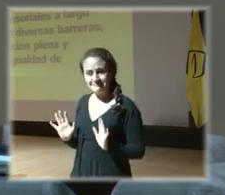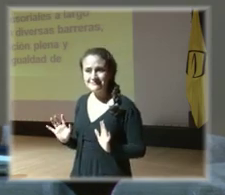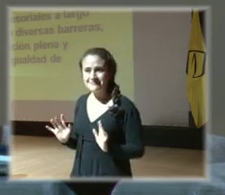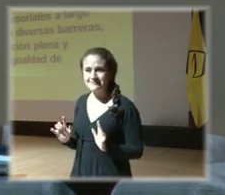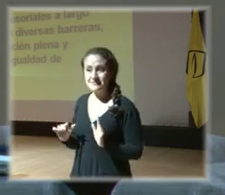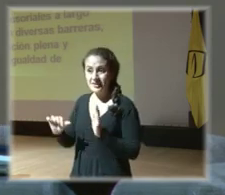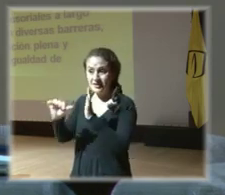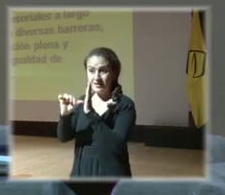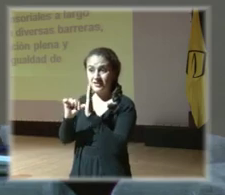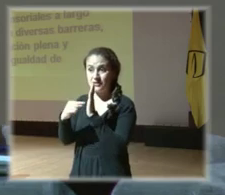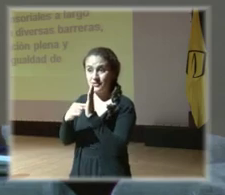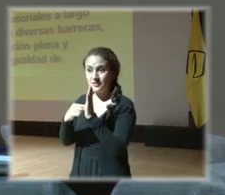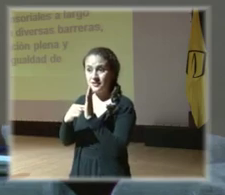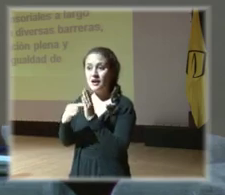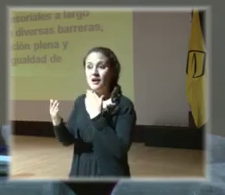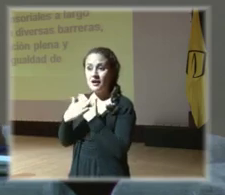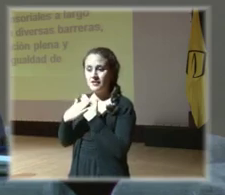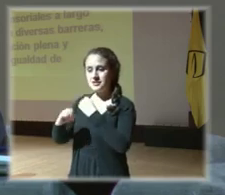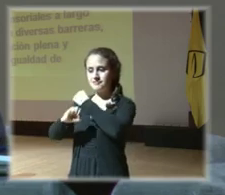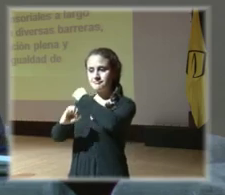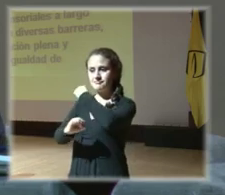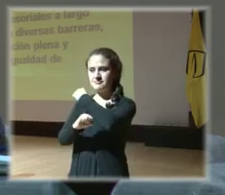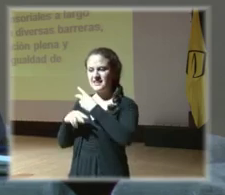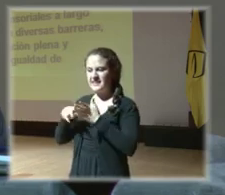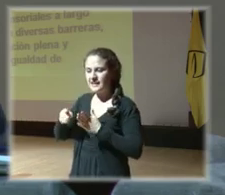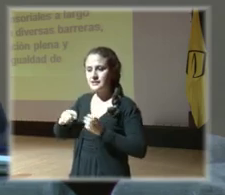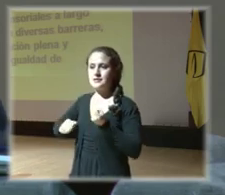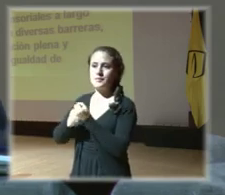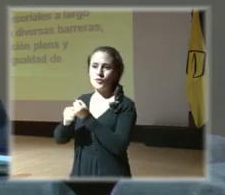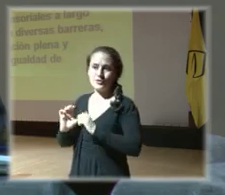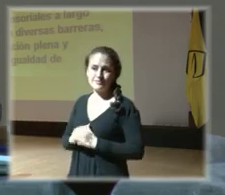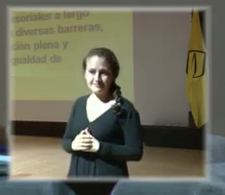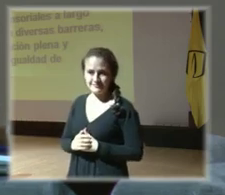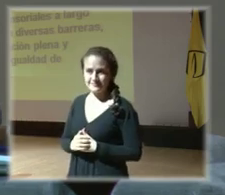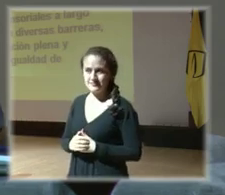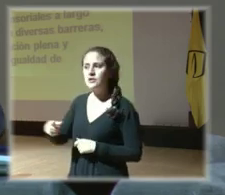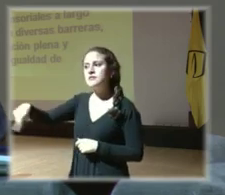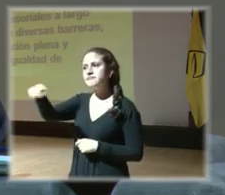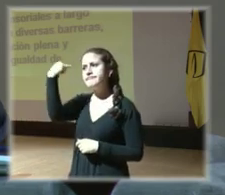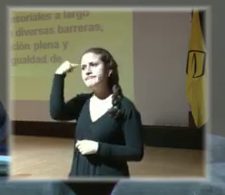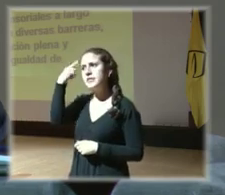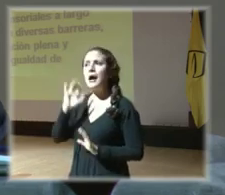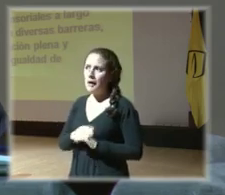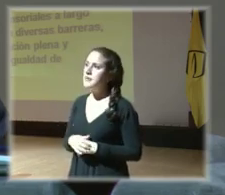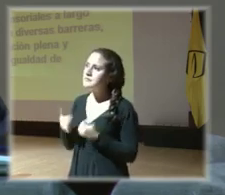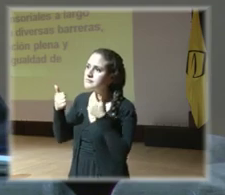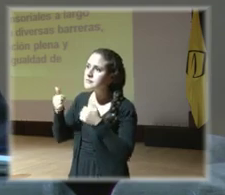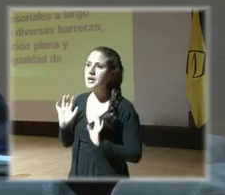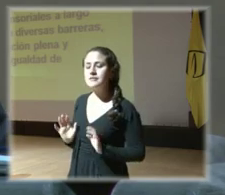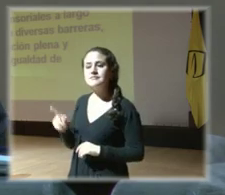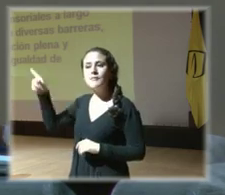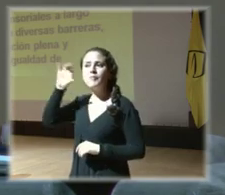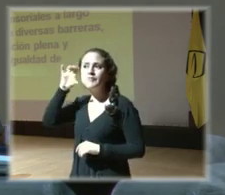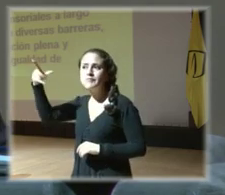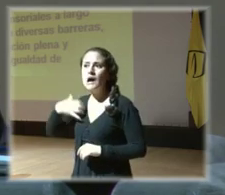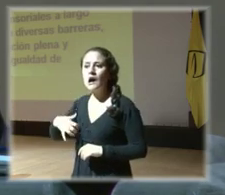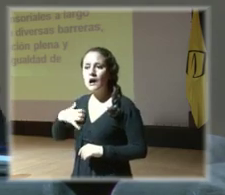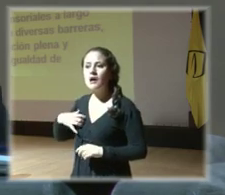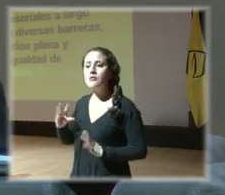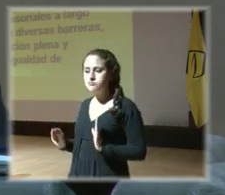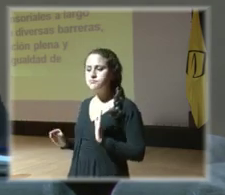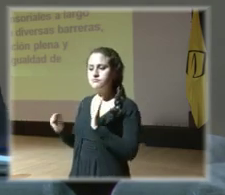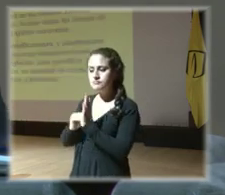Básicamente es un artículo que establece las bases para un sistema de apoyos. Y ustedes dirán, bueno, qué bien, en Argentina pudieron implementar